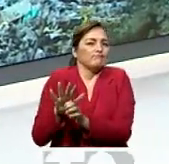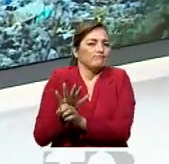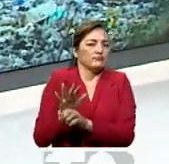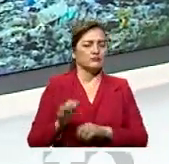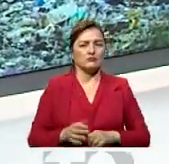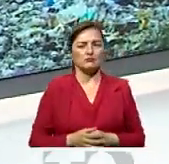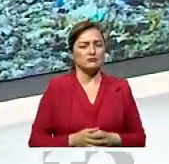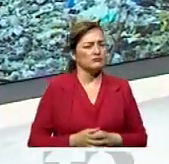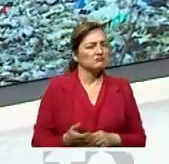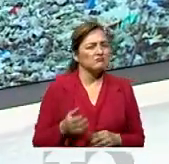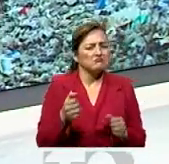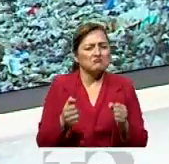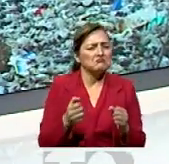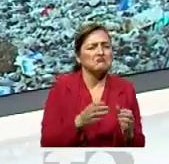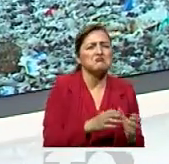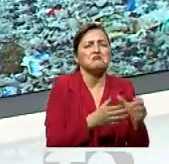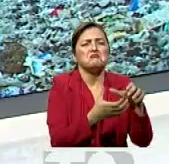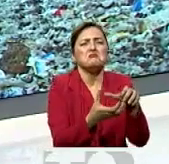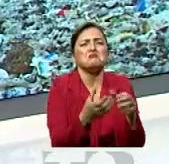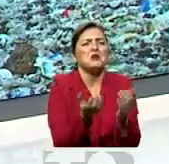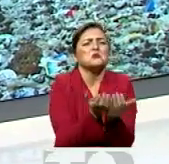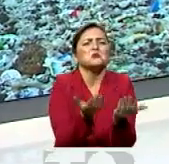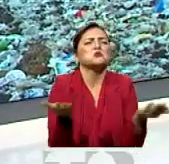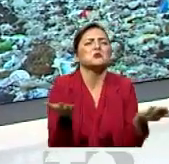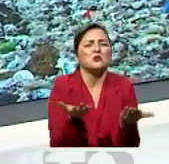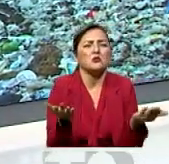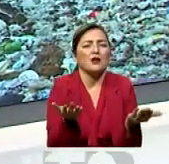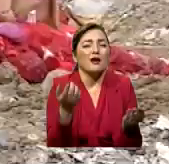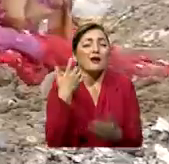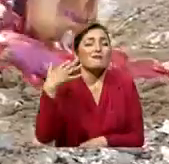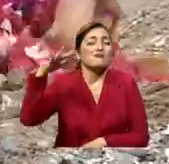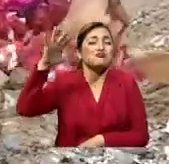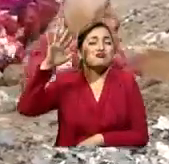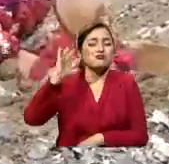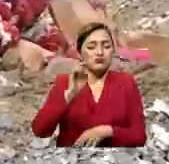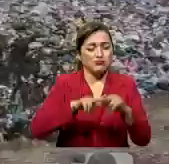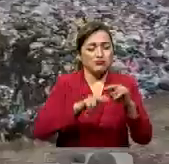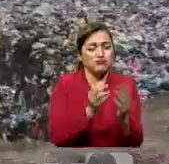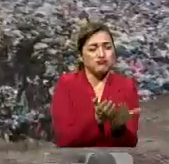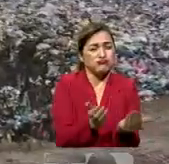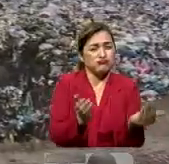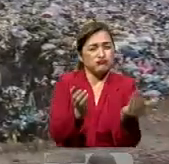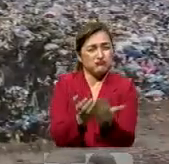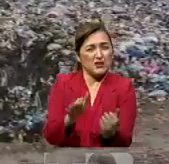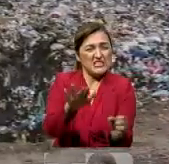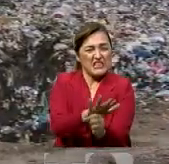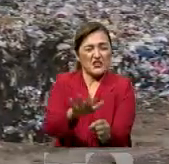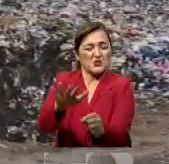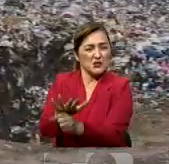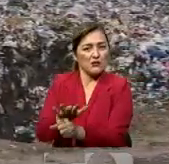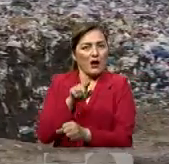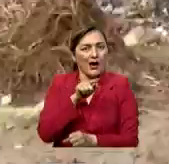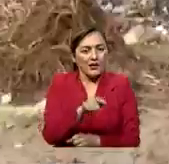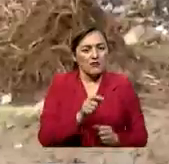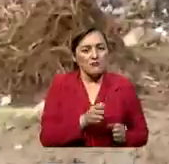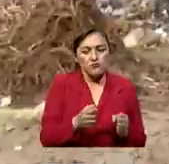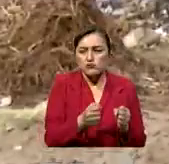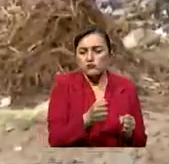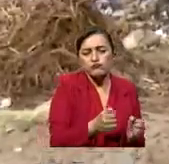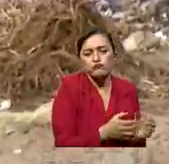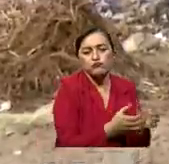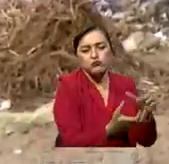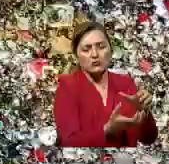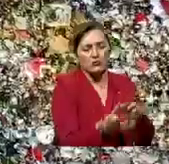los desechos en espacios antiguos. Hay preocupación por la situación del relleno sanitario de El Inga y